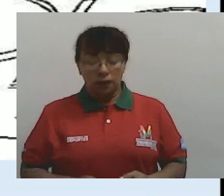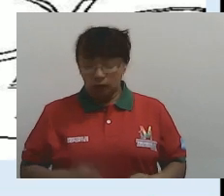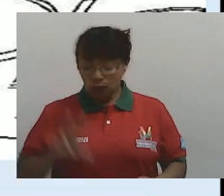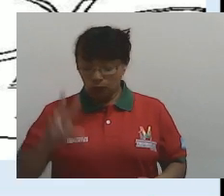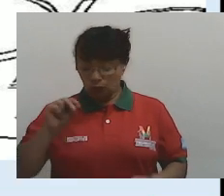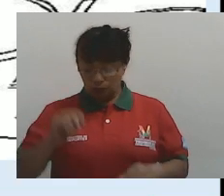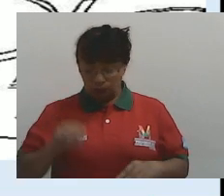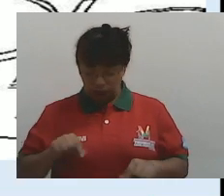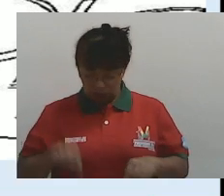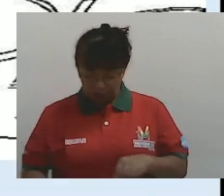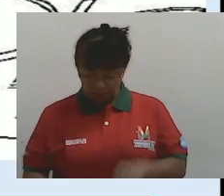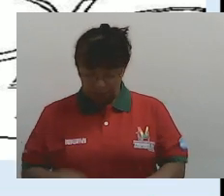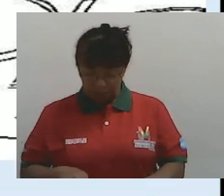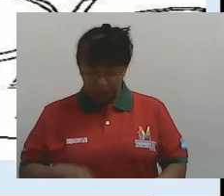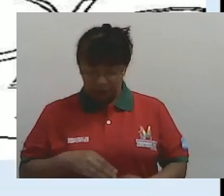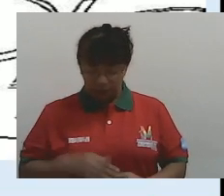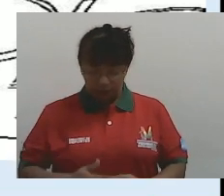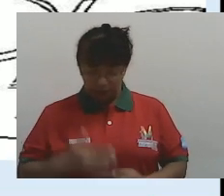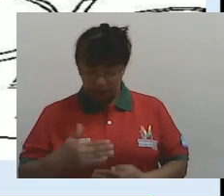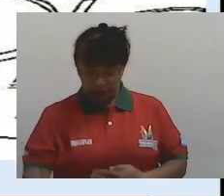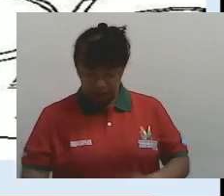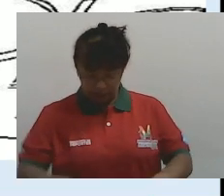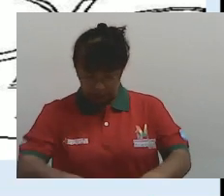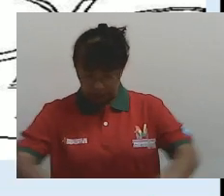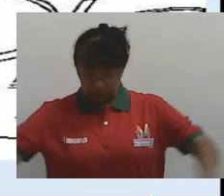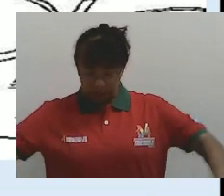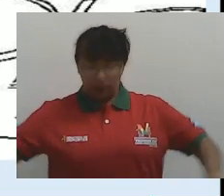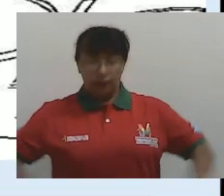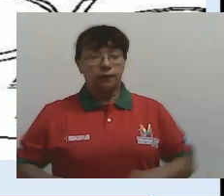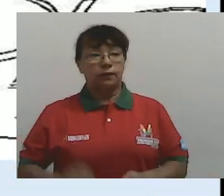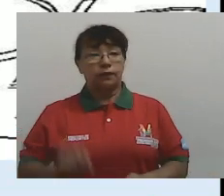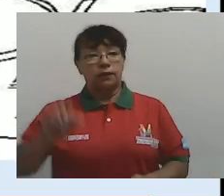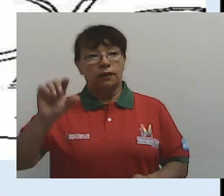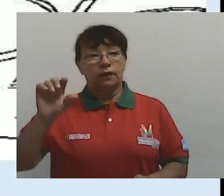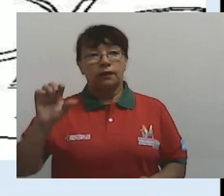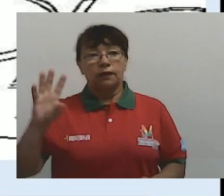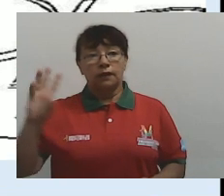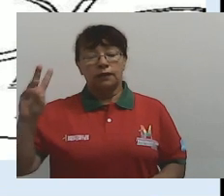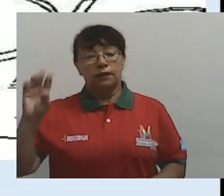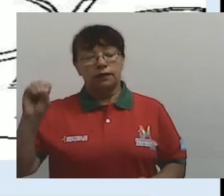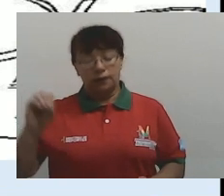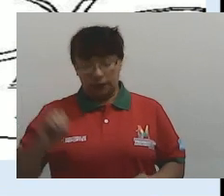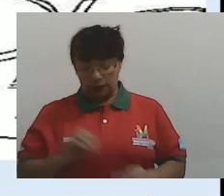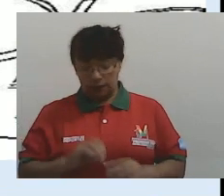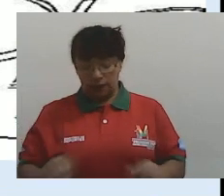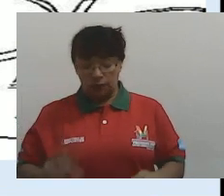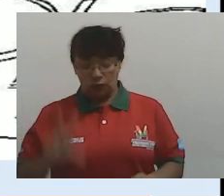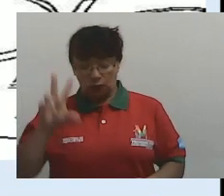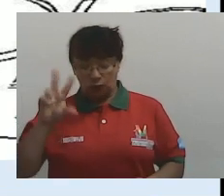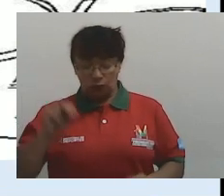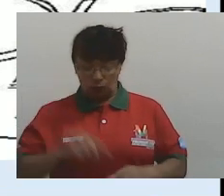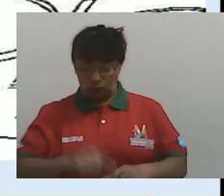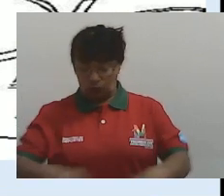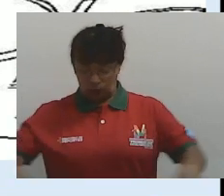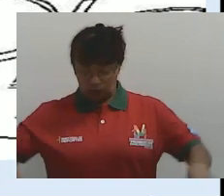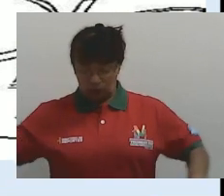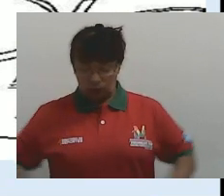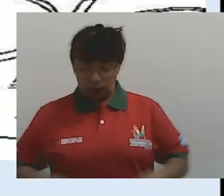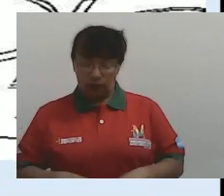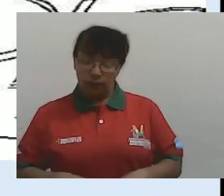pisar delante de esa tabla de 60 centímetros. No puedo pisar delante. Porque si no,